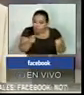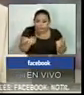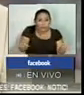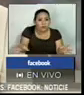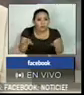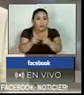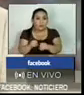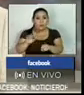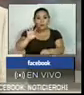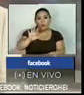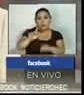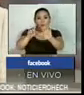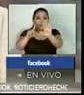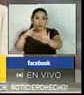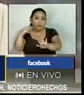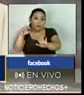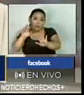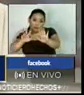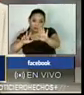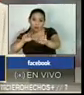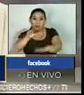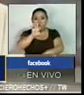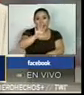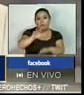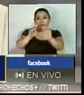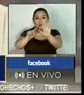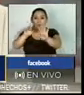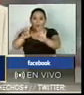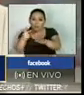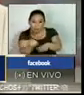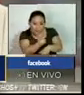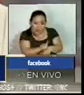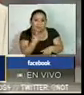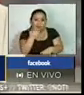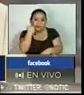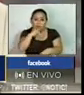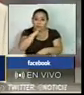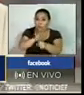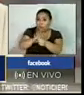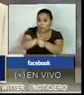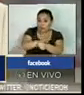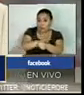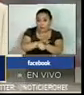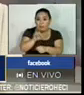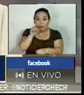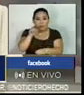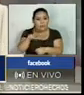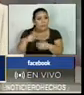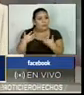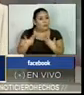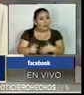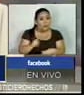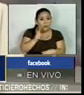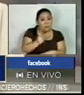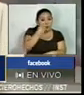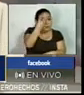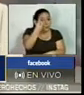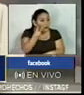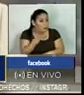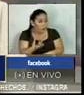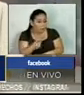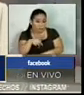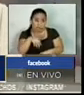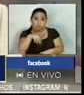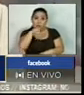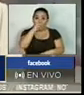al número de 563 casos confirmados de COVID-19. Es la cifra más alta de aumento en todo